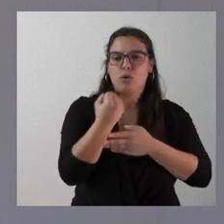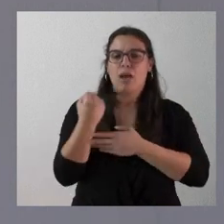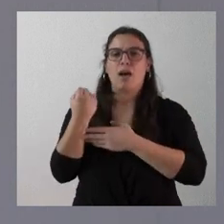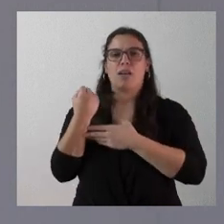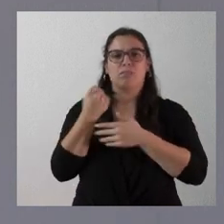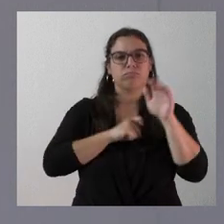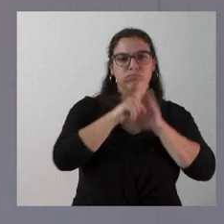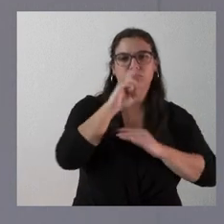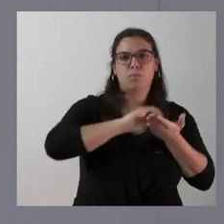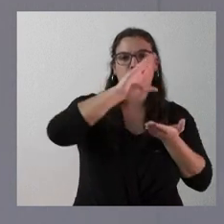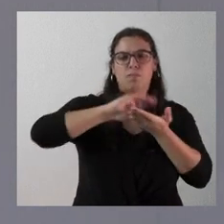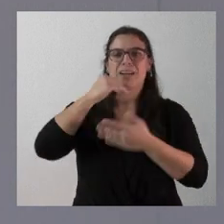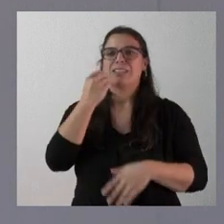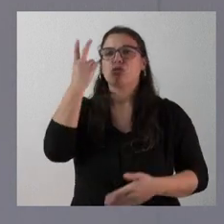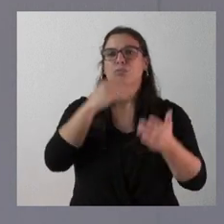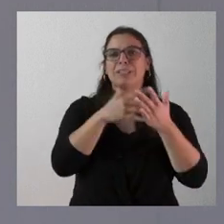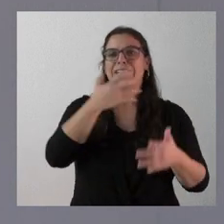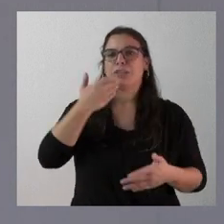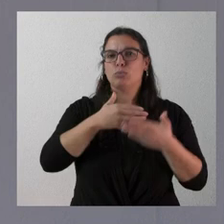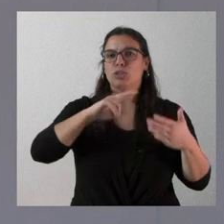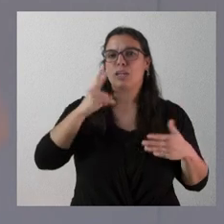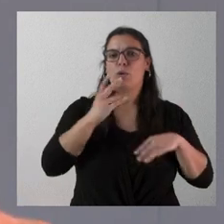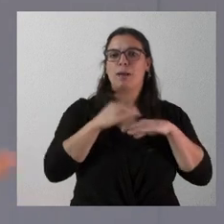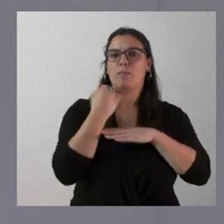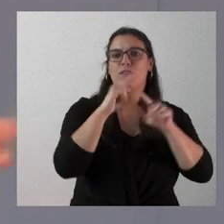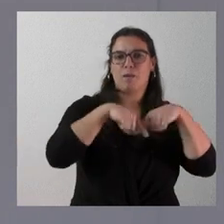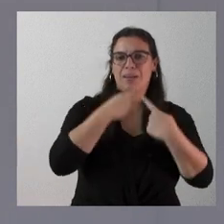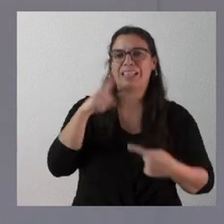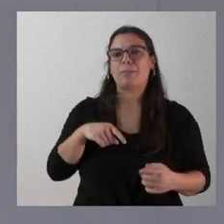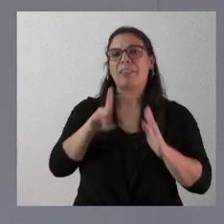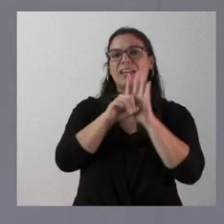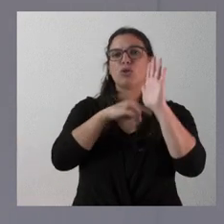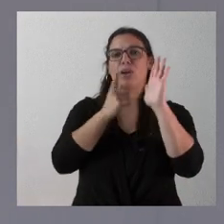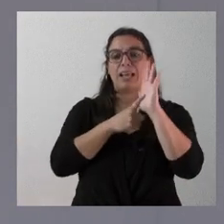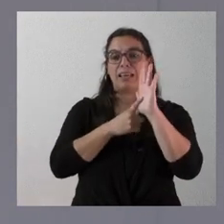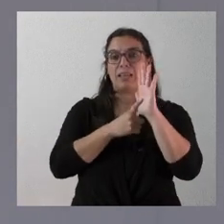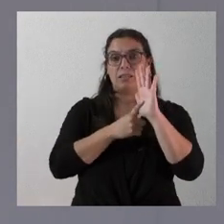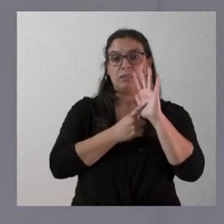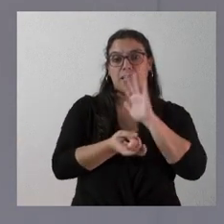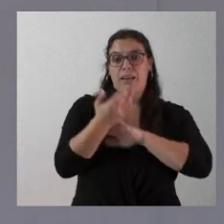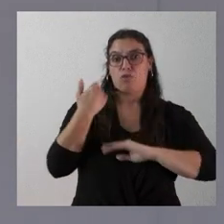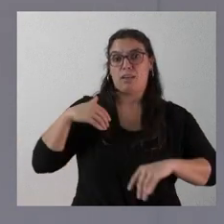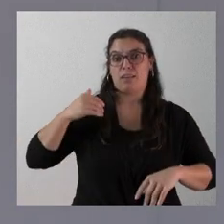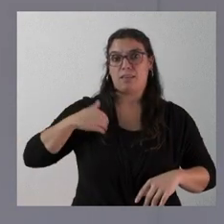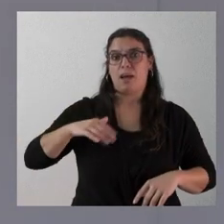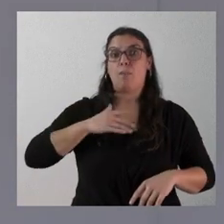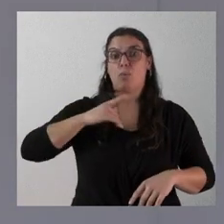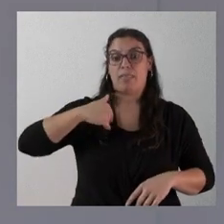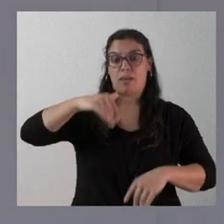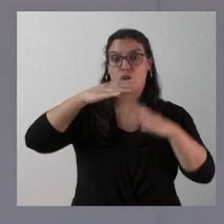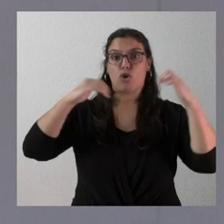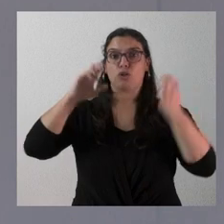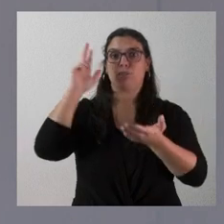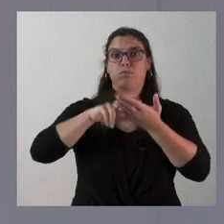casi 2.500 millones de euros de apoyo a las familias el decreto ley que tenemos en marcha y en vigor que puede ser convalidado en las cortes de